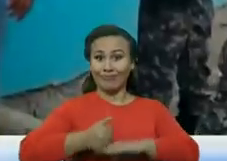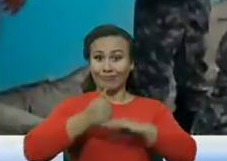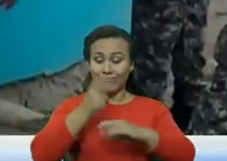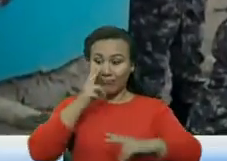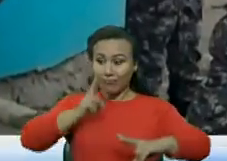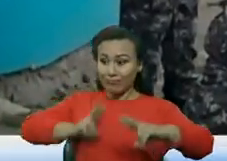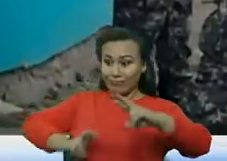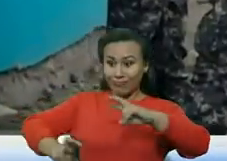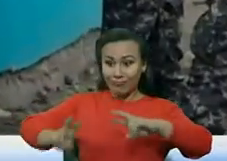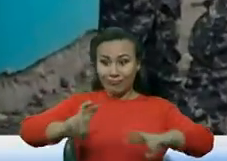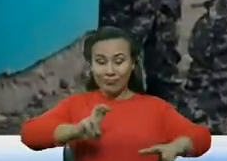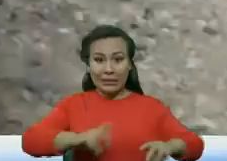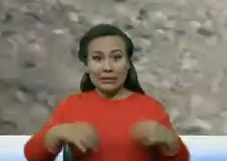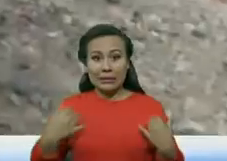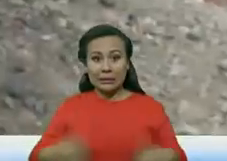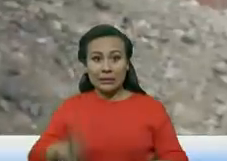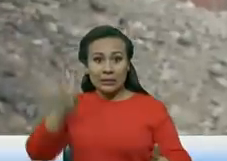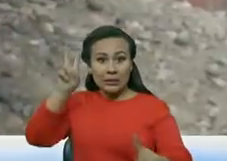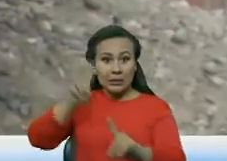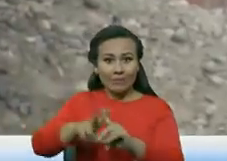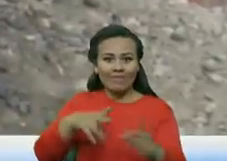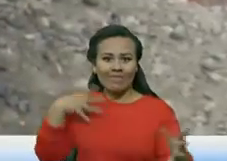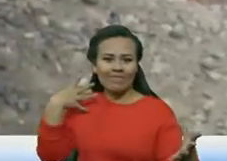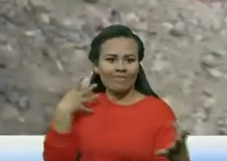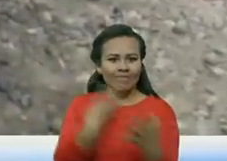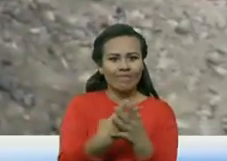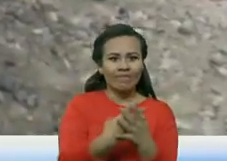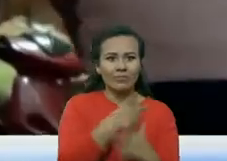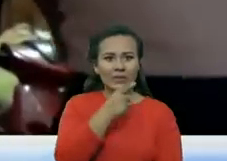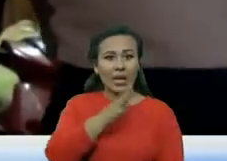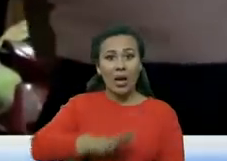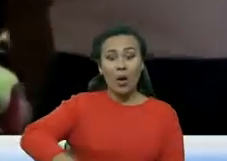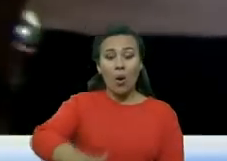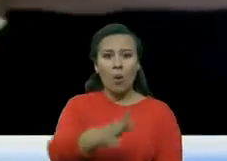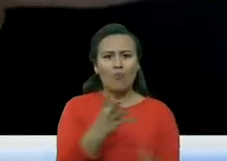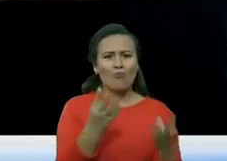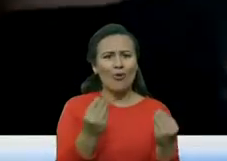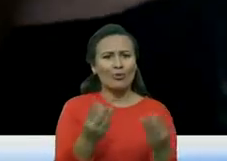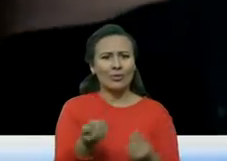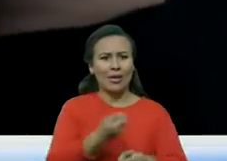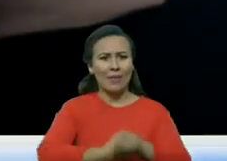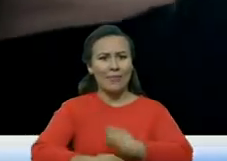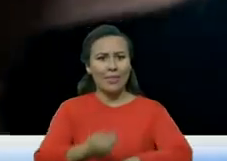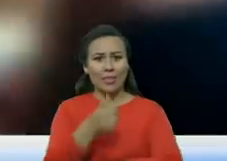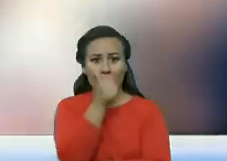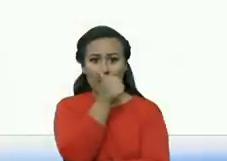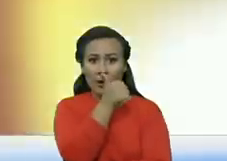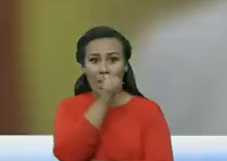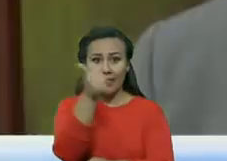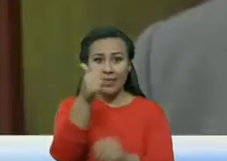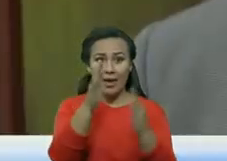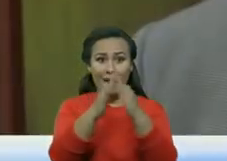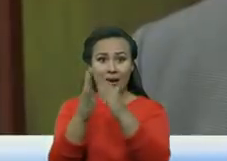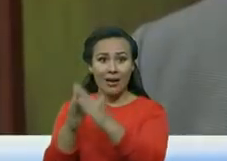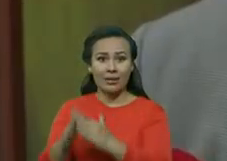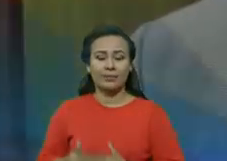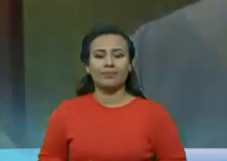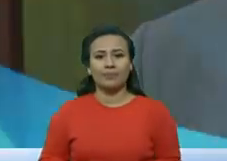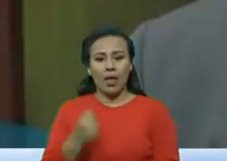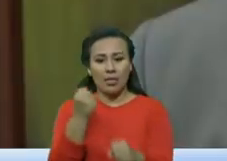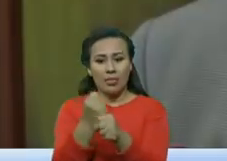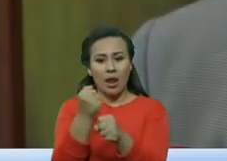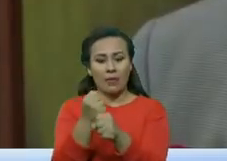una intervención integral que buscaba derribar un nuevo mito. En este sector se allanaron 10 viviendas. La intervención se da por un